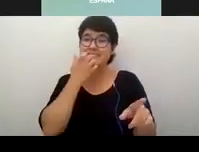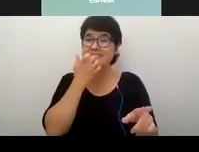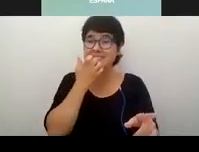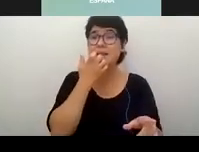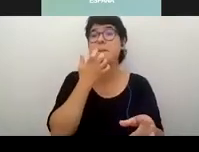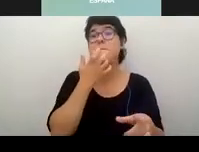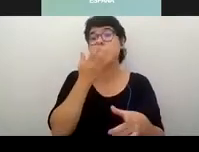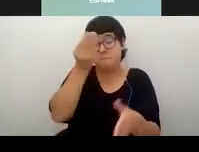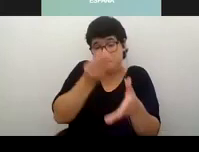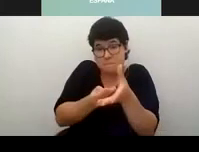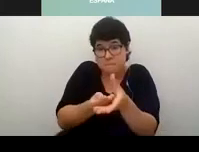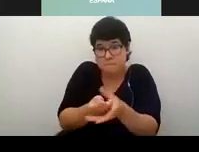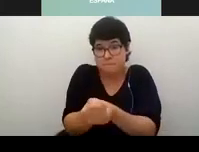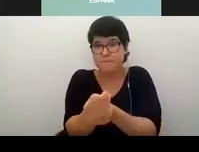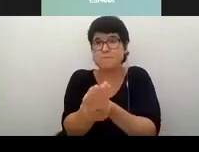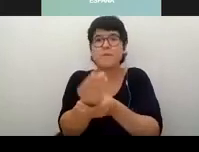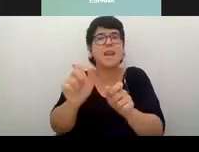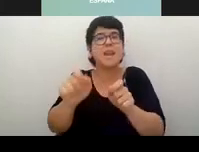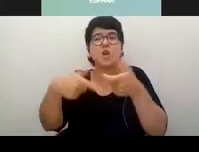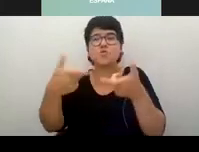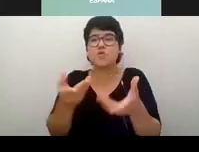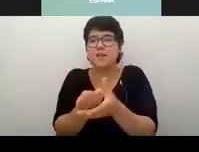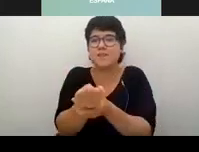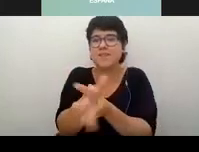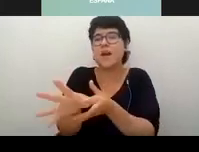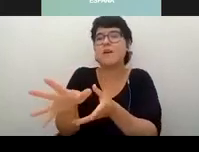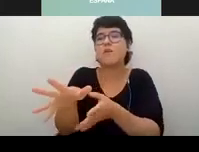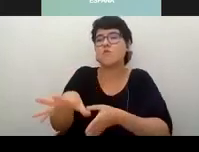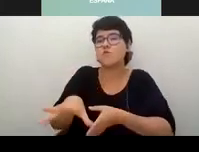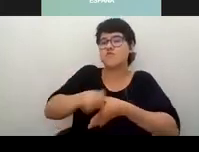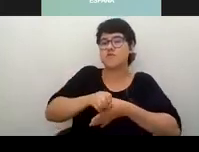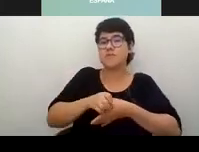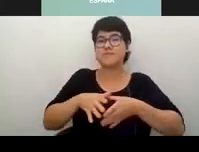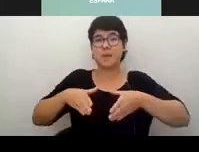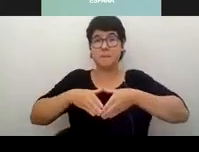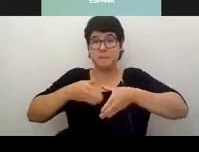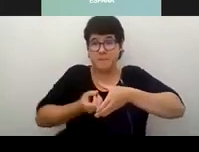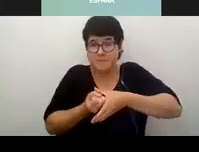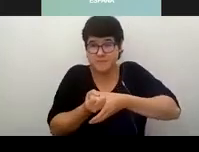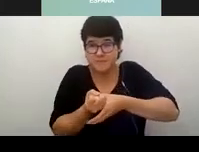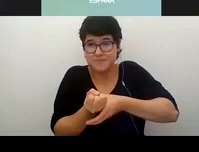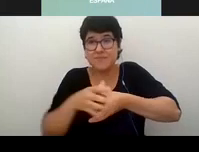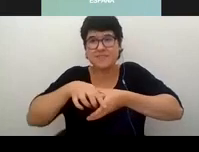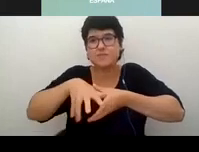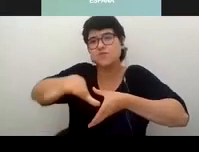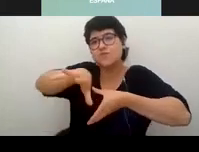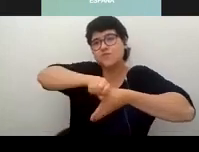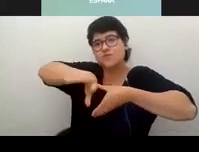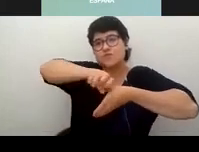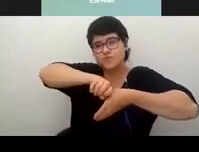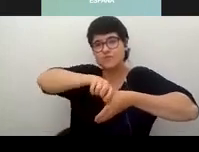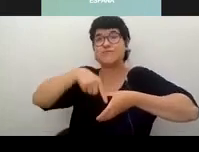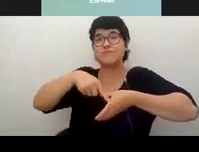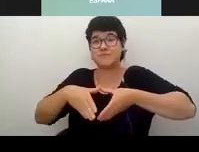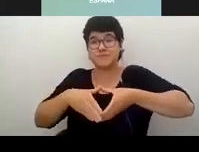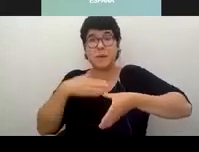a absorber la parte de la microbiota, de las bacterias que tiene su madre a nivel vaginal. Por